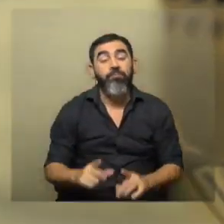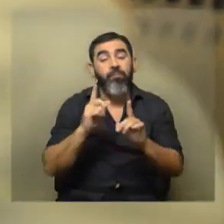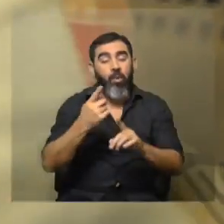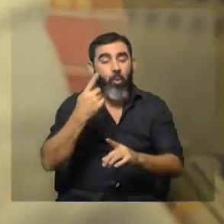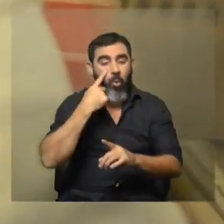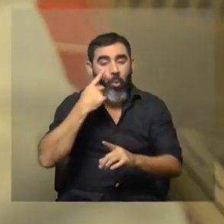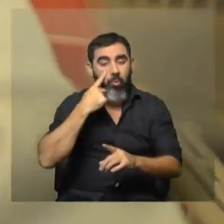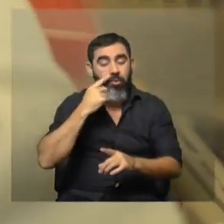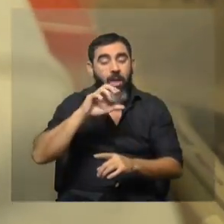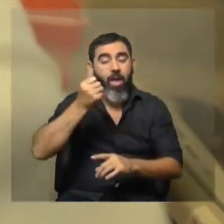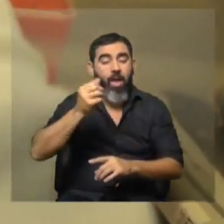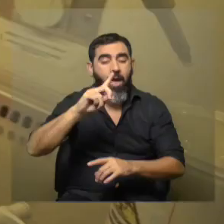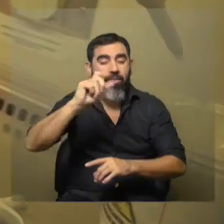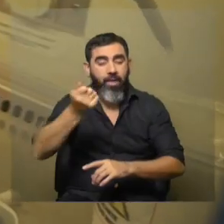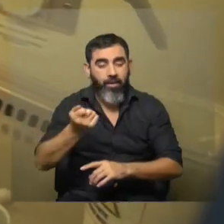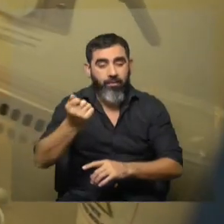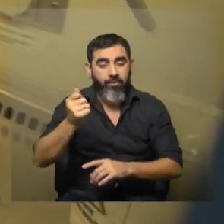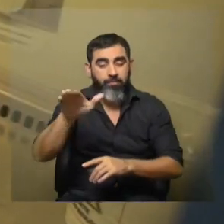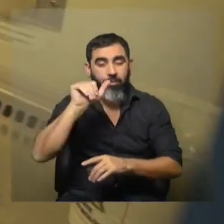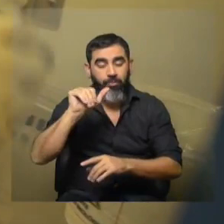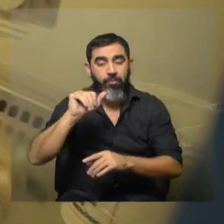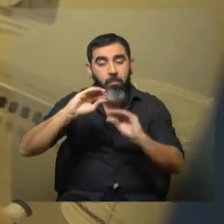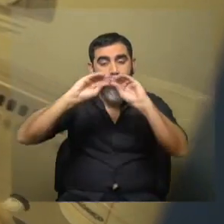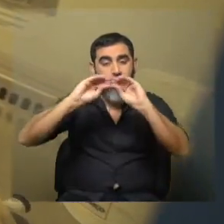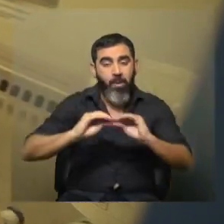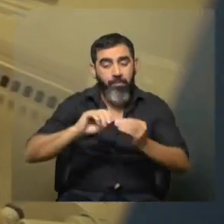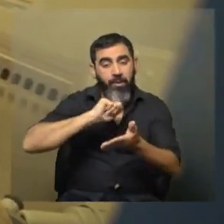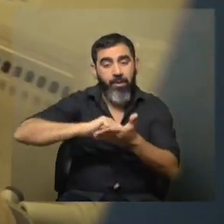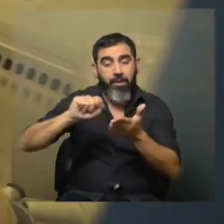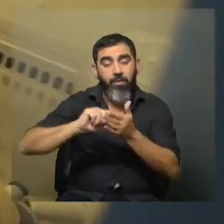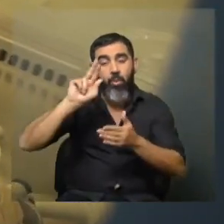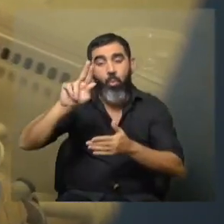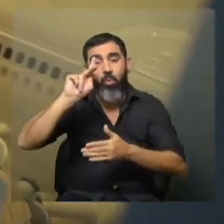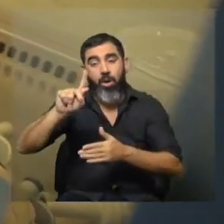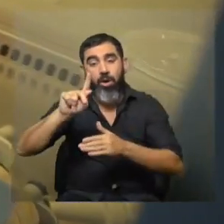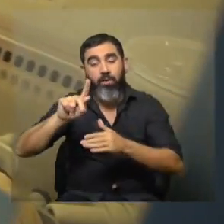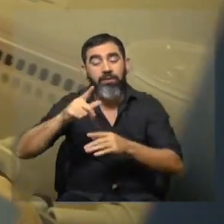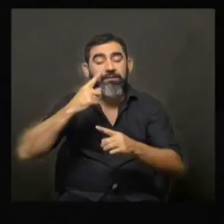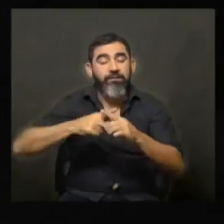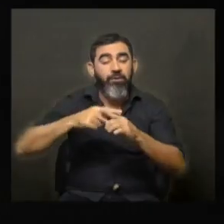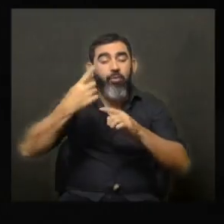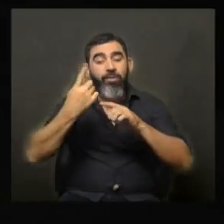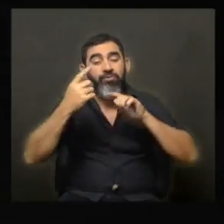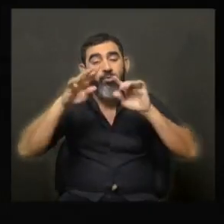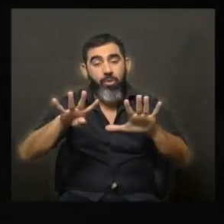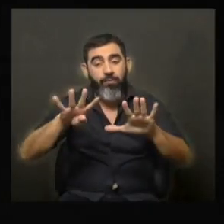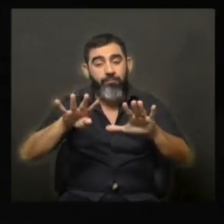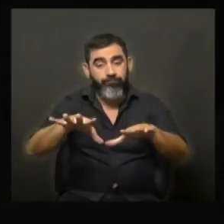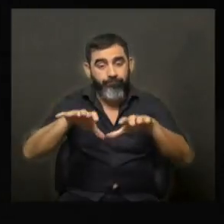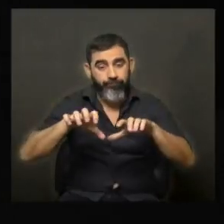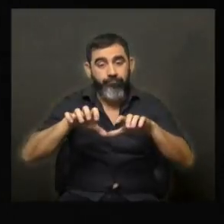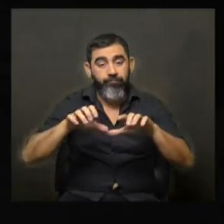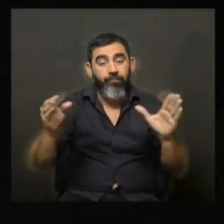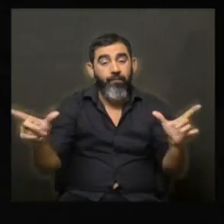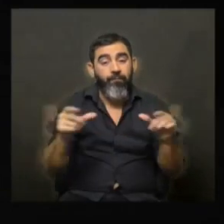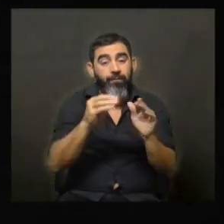conocida como Ada Lovelace, fue una matemática y escritora británica que vivió en el siglo XIX. Las postulaciones cierran